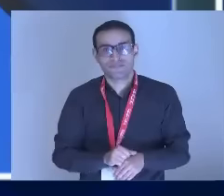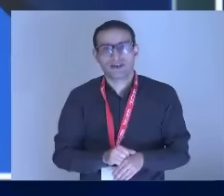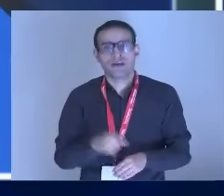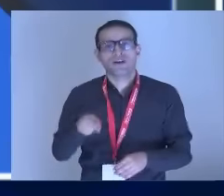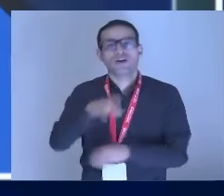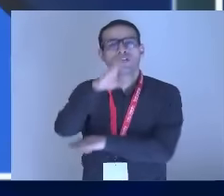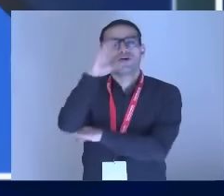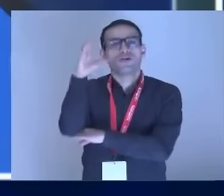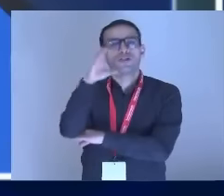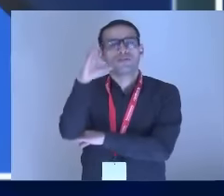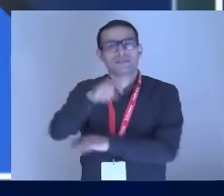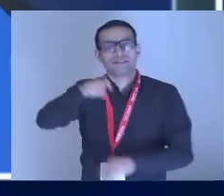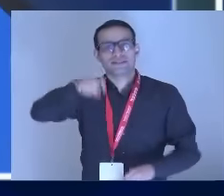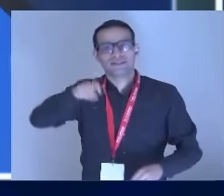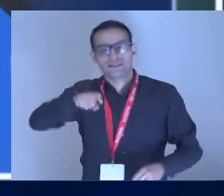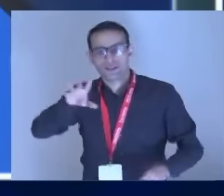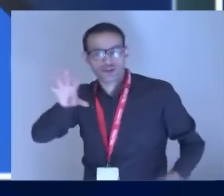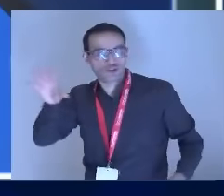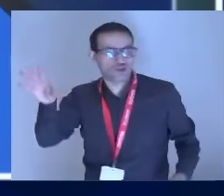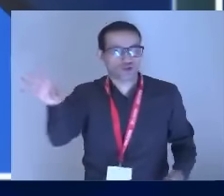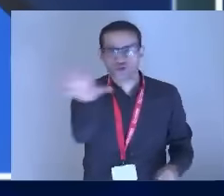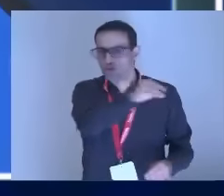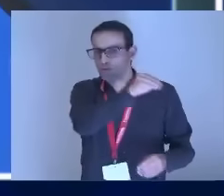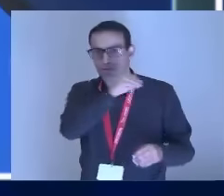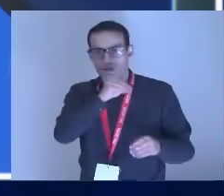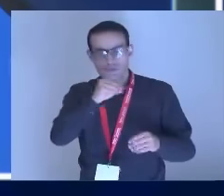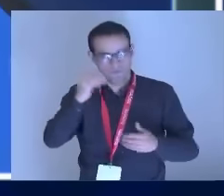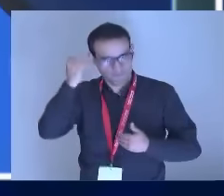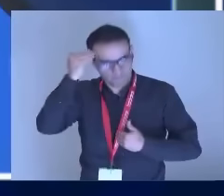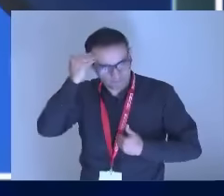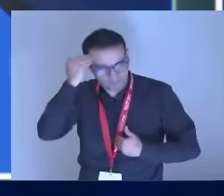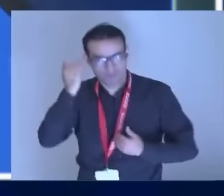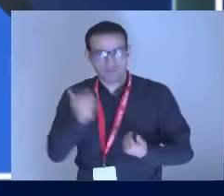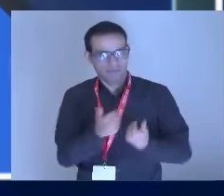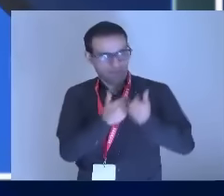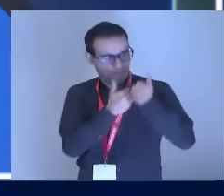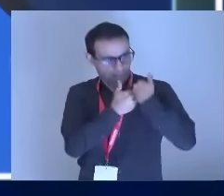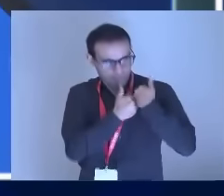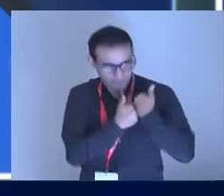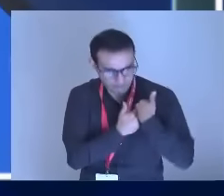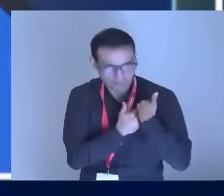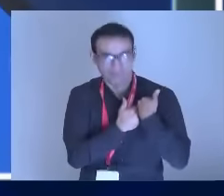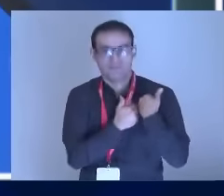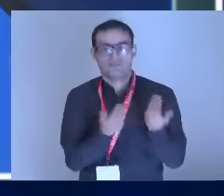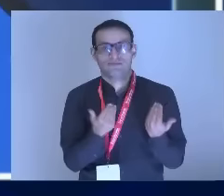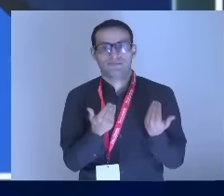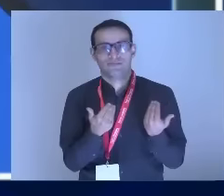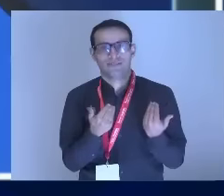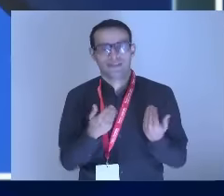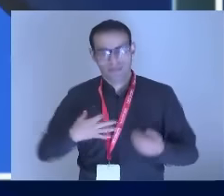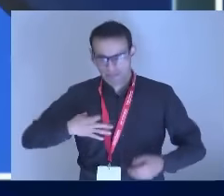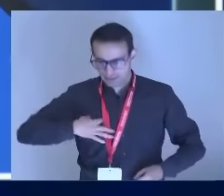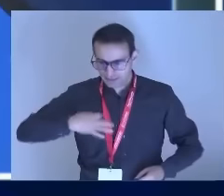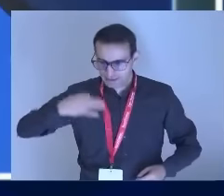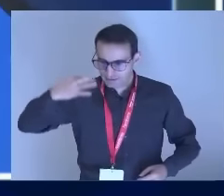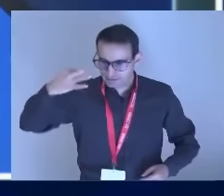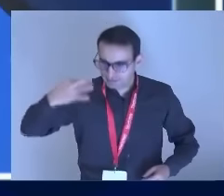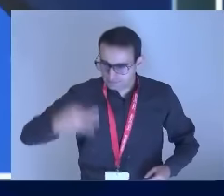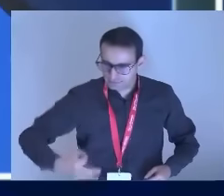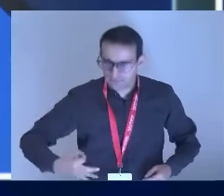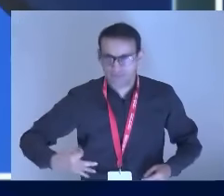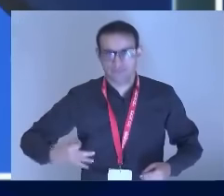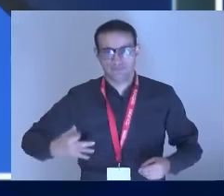todos sensatez responsabilidad Oigan bien decencia